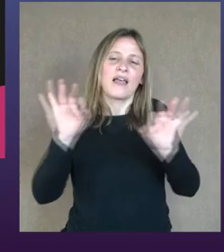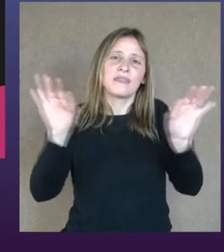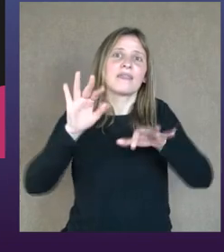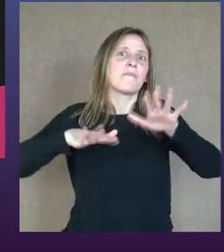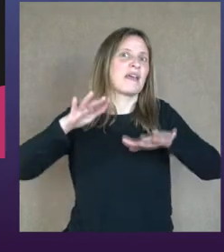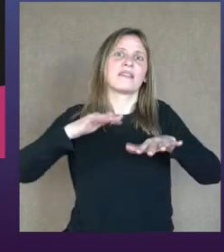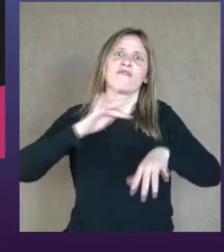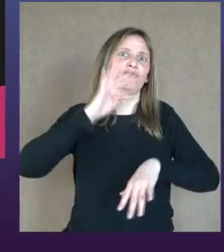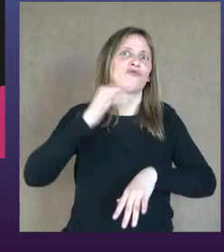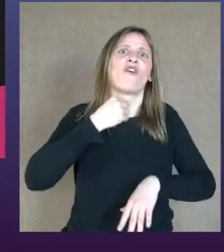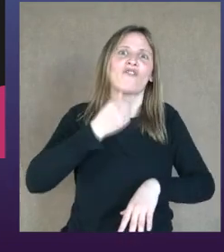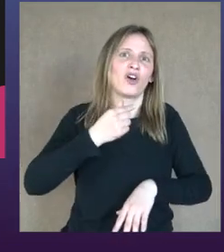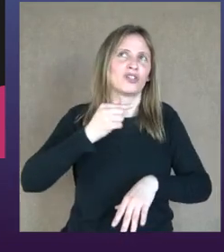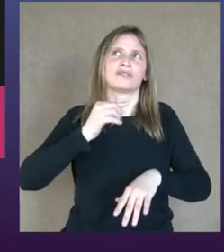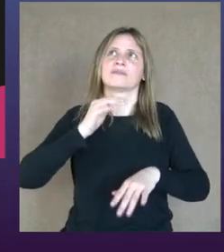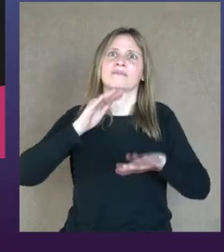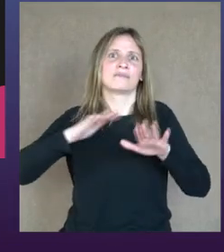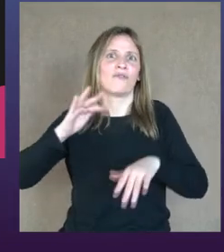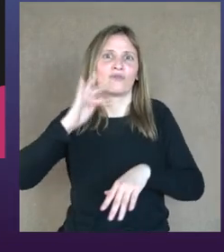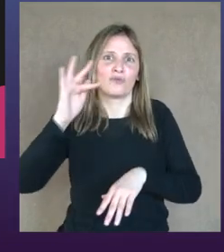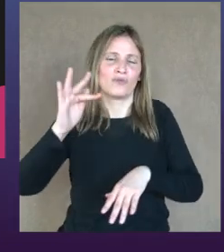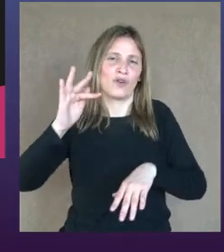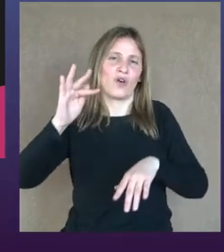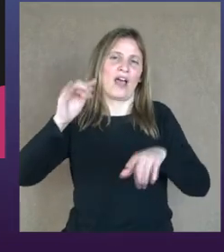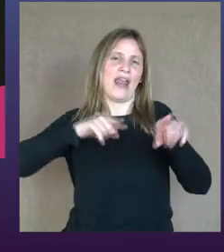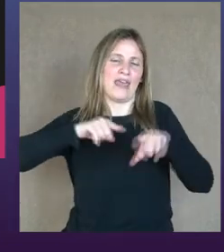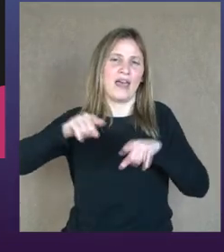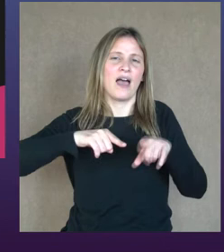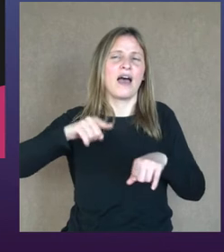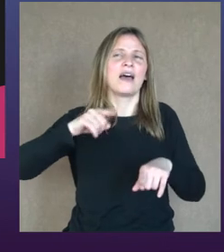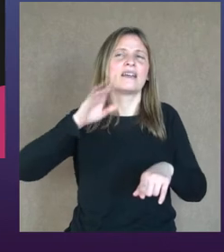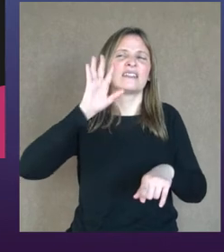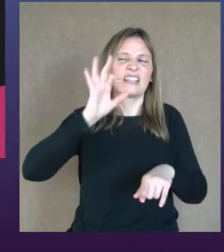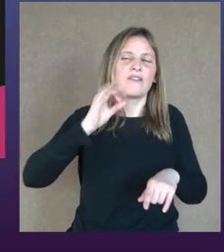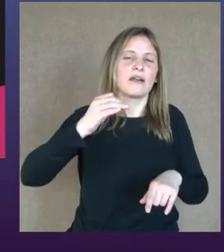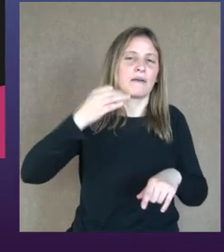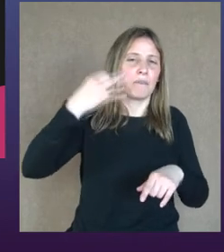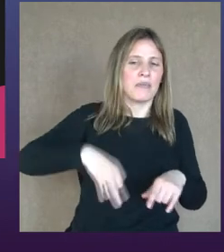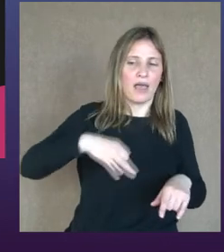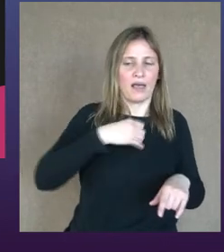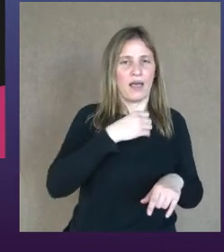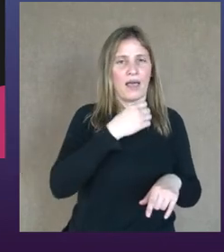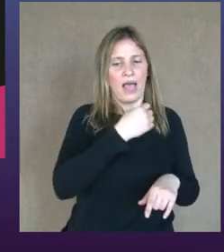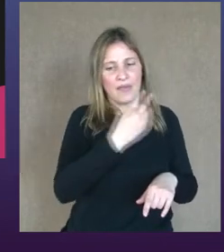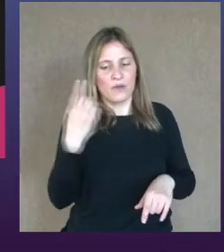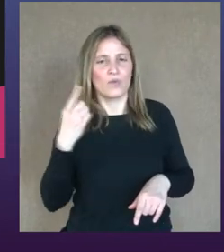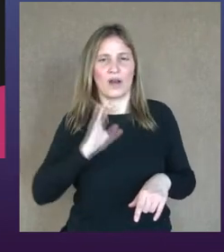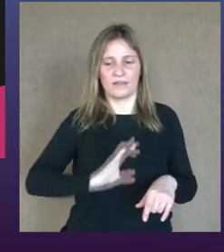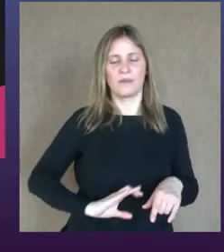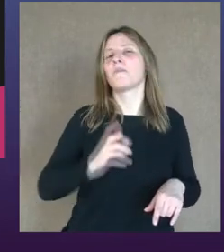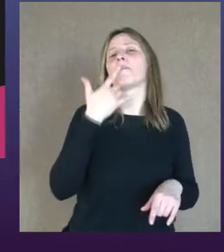voz. Es importante saber y escuchar cuál es el repertorio de cada uno. Por ejemplo, a mí me encanta